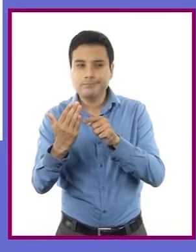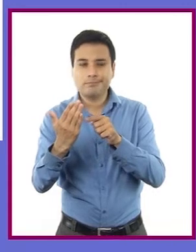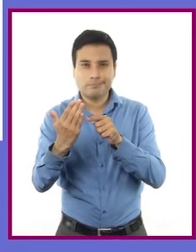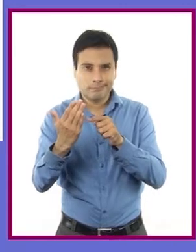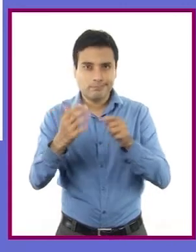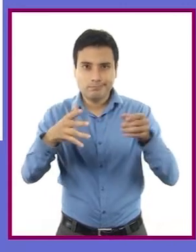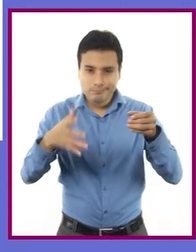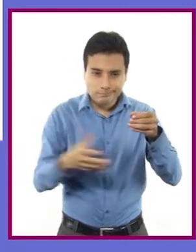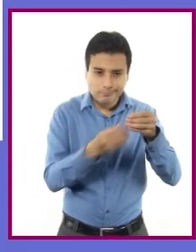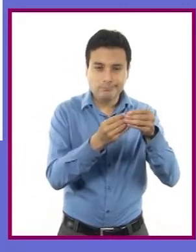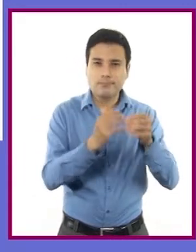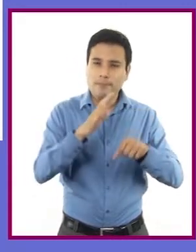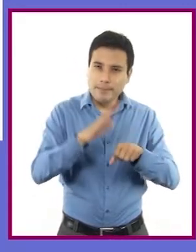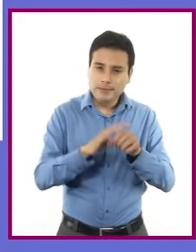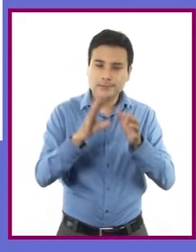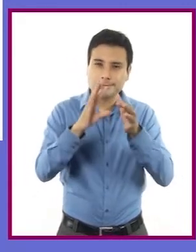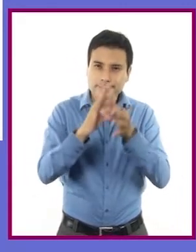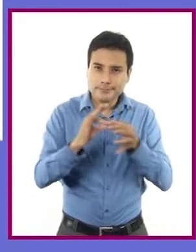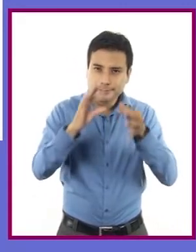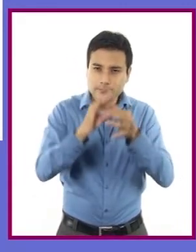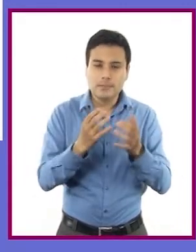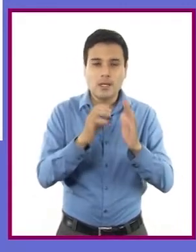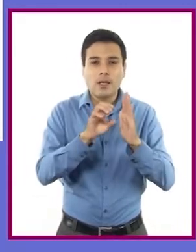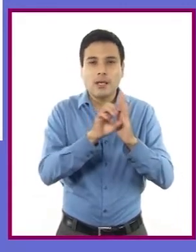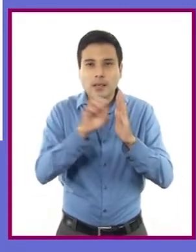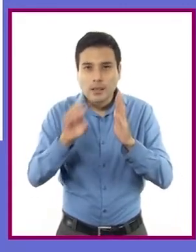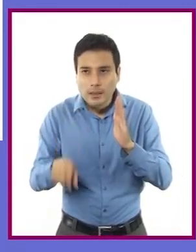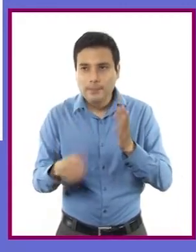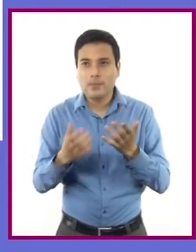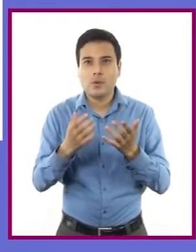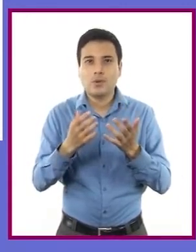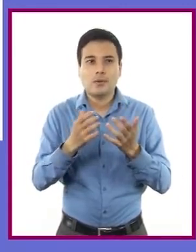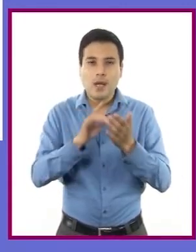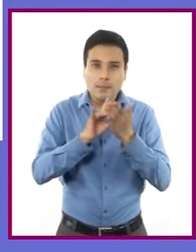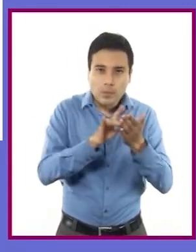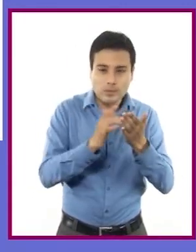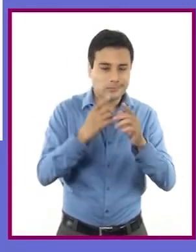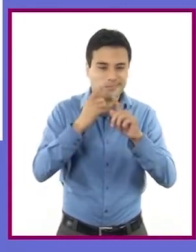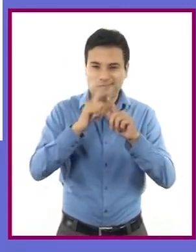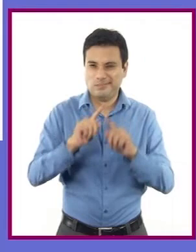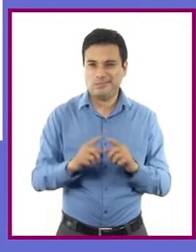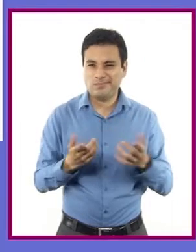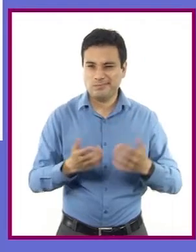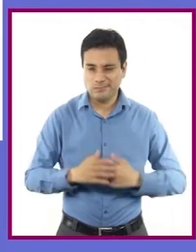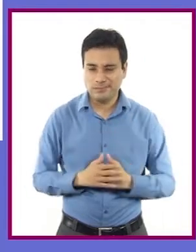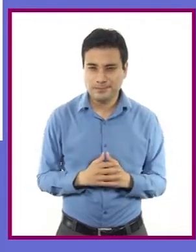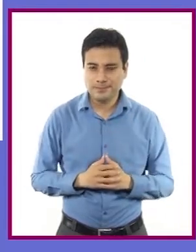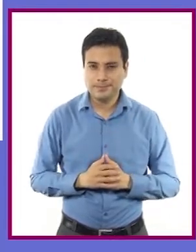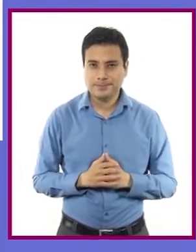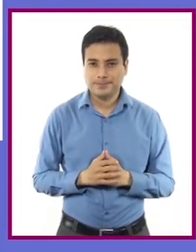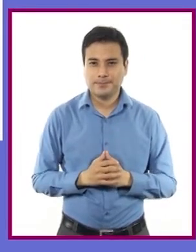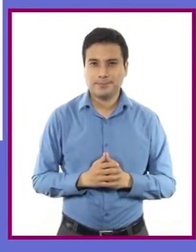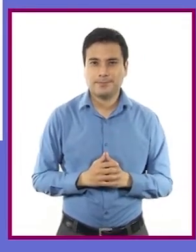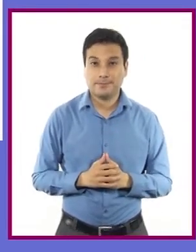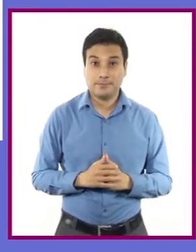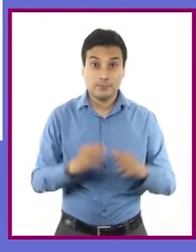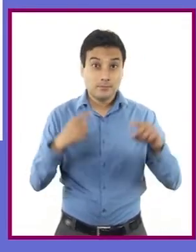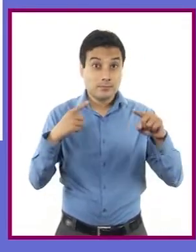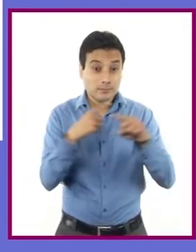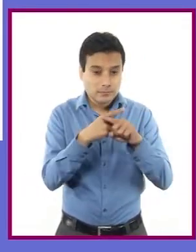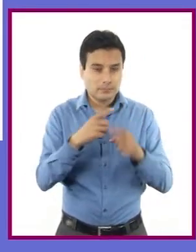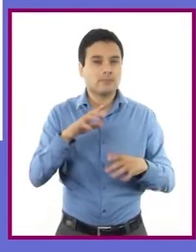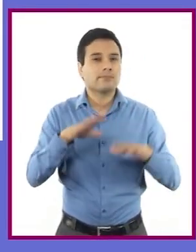ampliar, detallar, demostrar o ejemplificar esas ideas. Las ideas contradictorias se